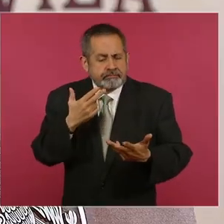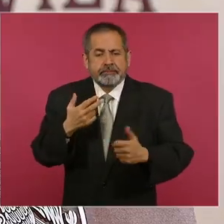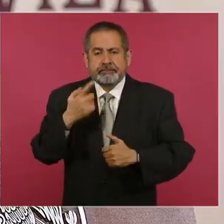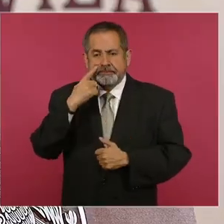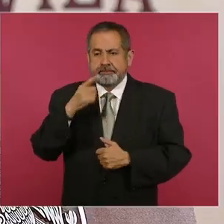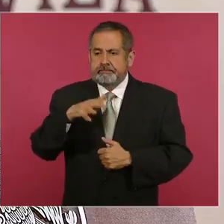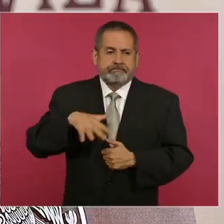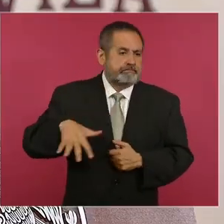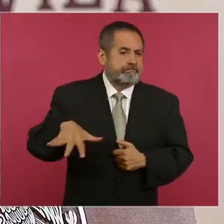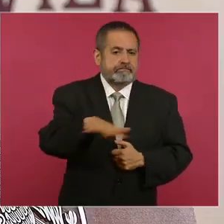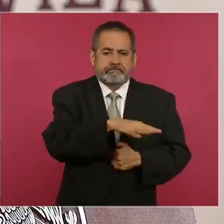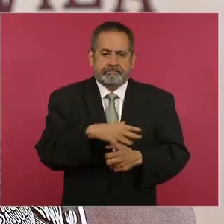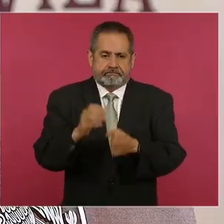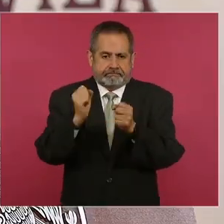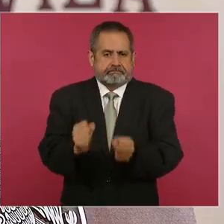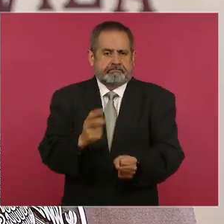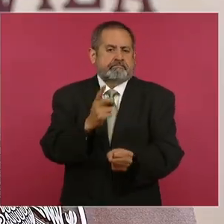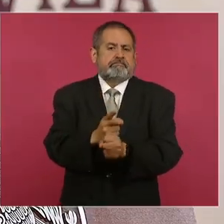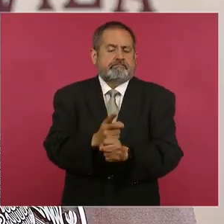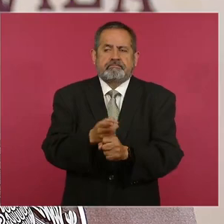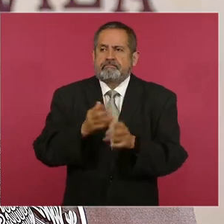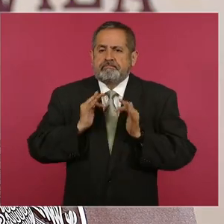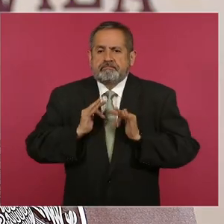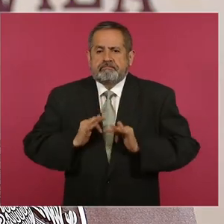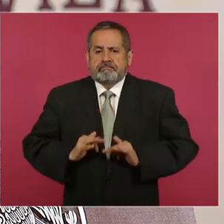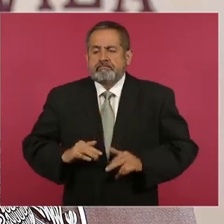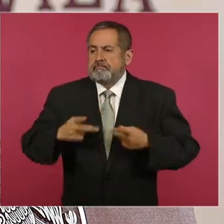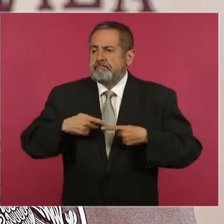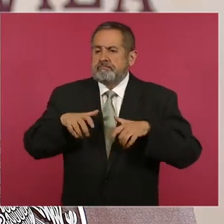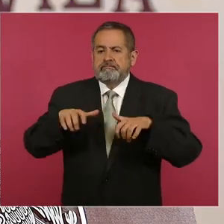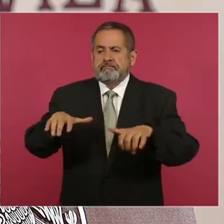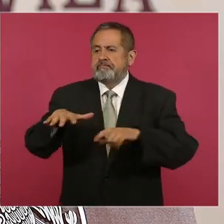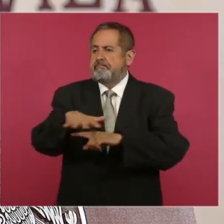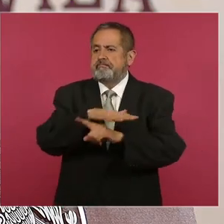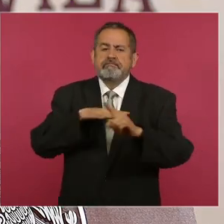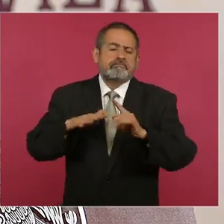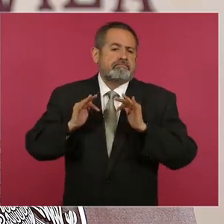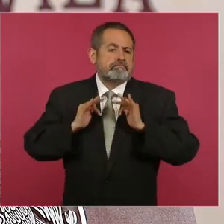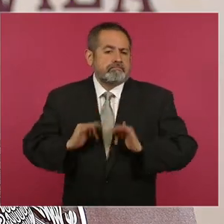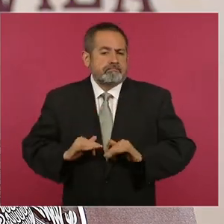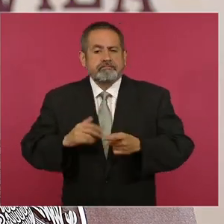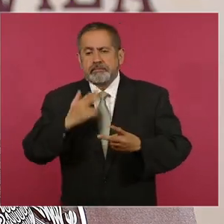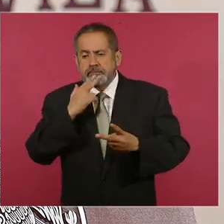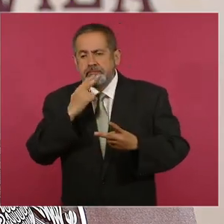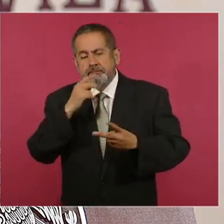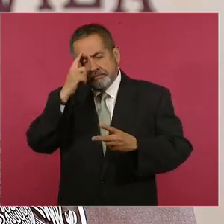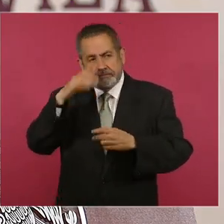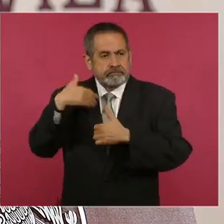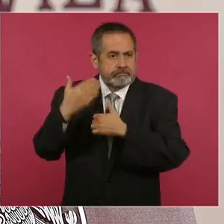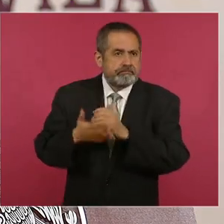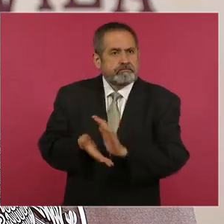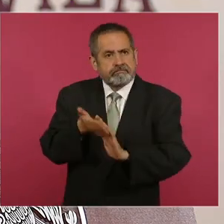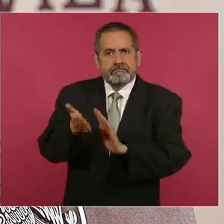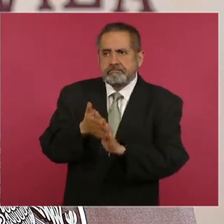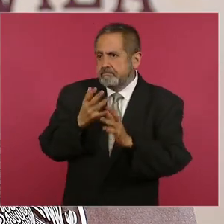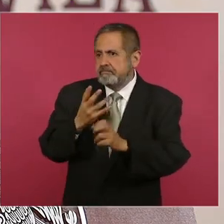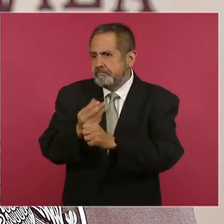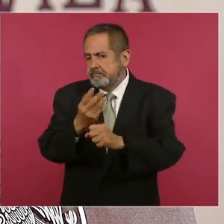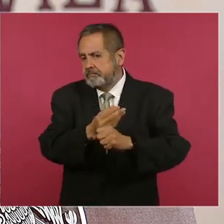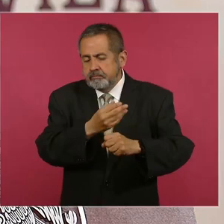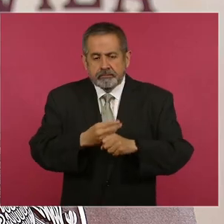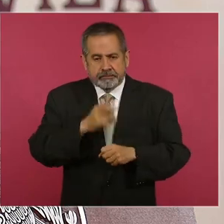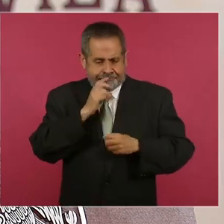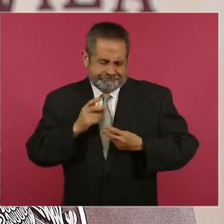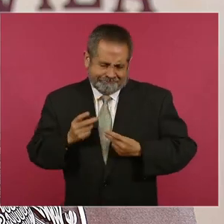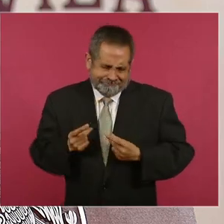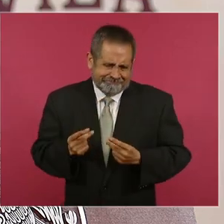de seguridad a la población, crear condiciones para la reconstrucción y también colaborar en la reactivación de